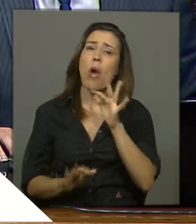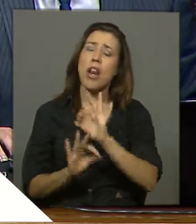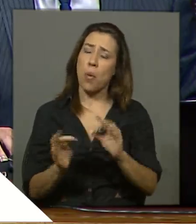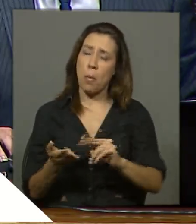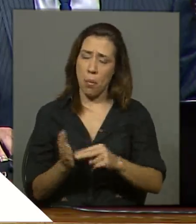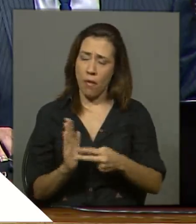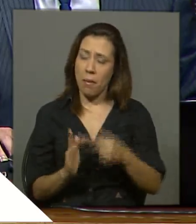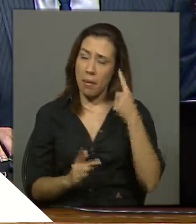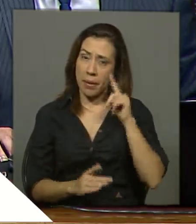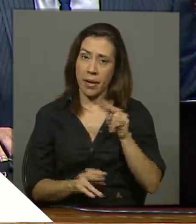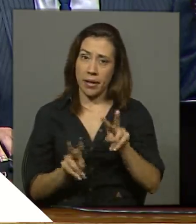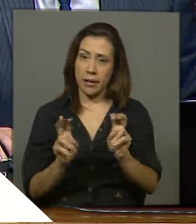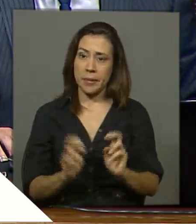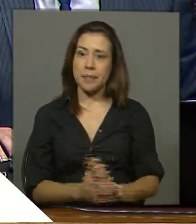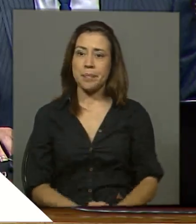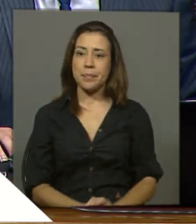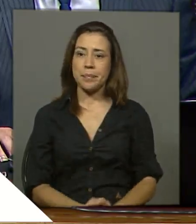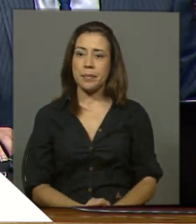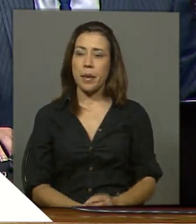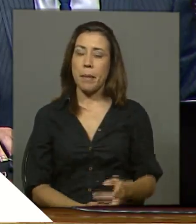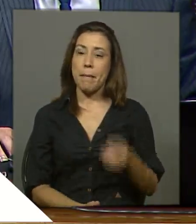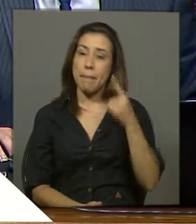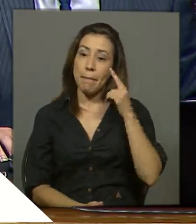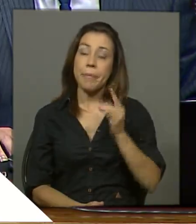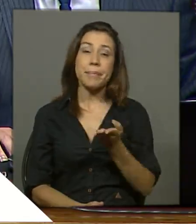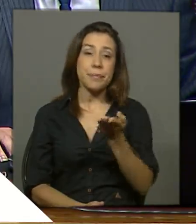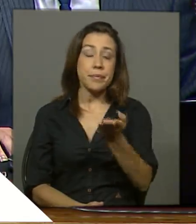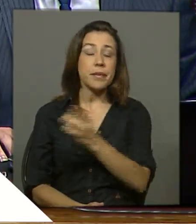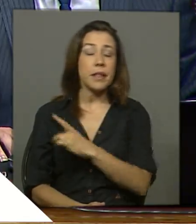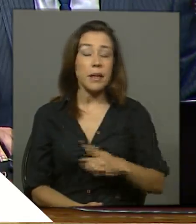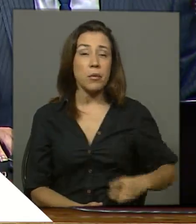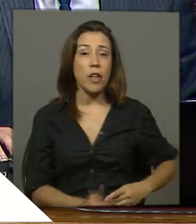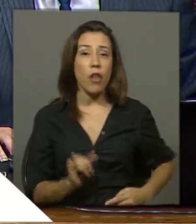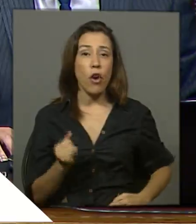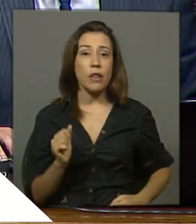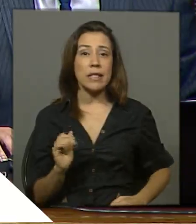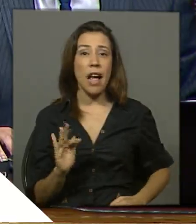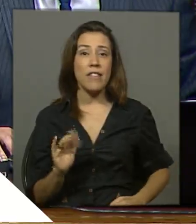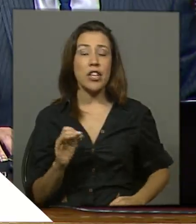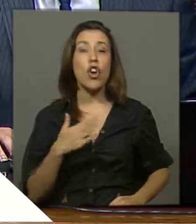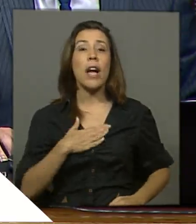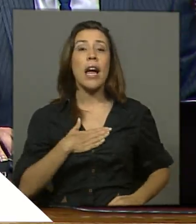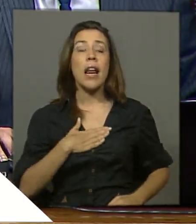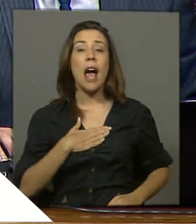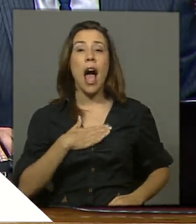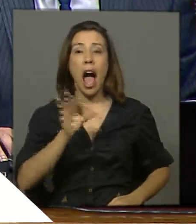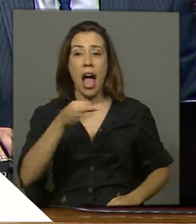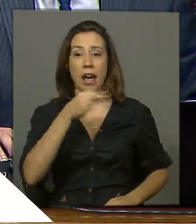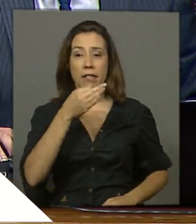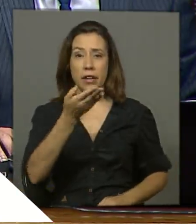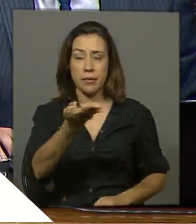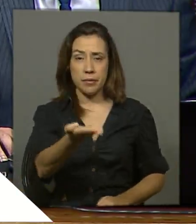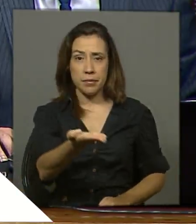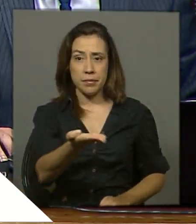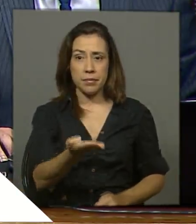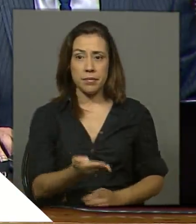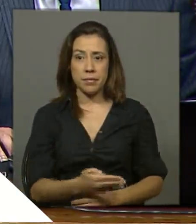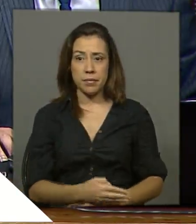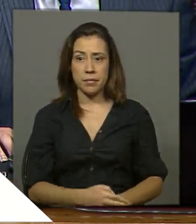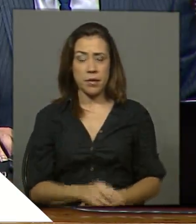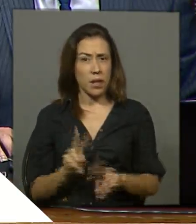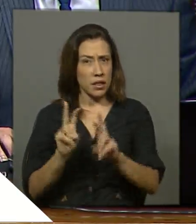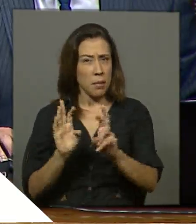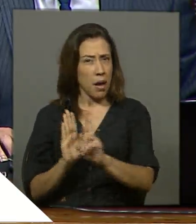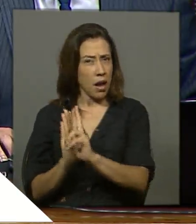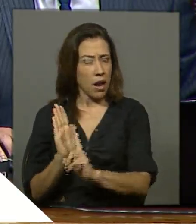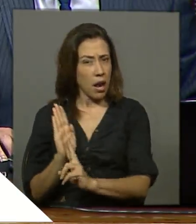inconveniente respecto a esto perjuicio lo cual el diputado seor safiro me está pidiendo hacer uso de la palabra por un tema de